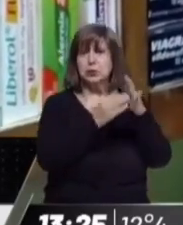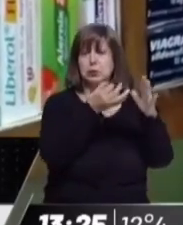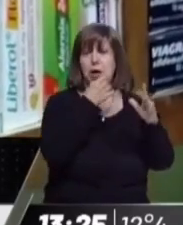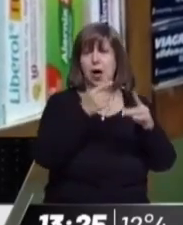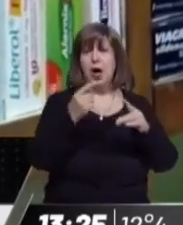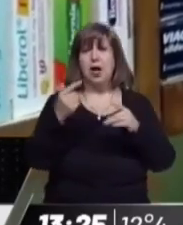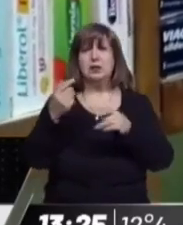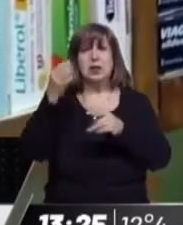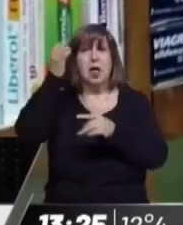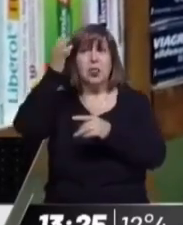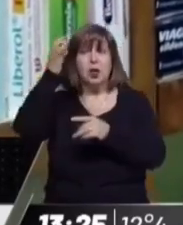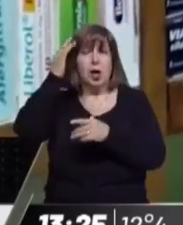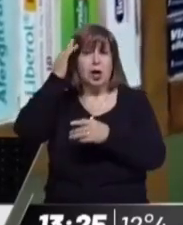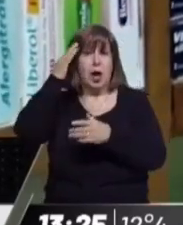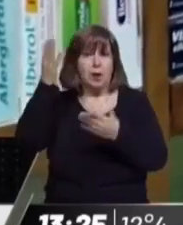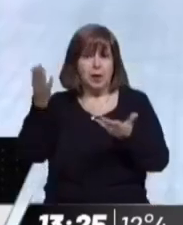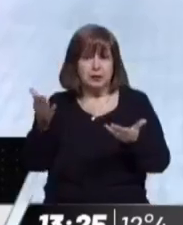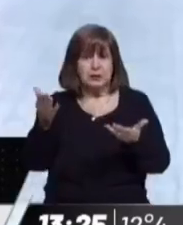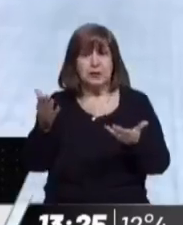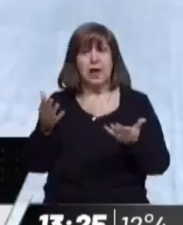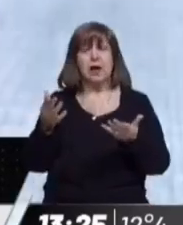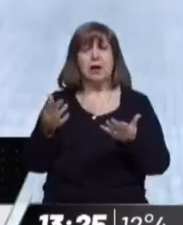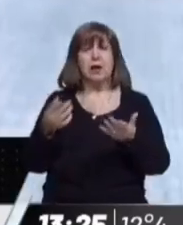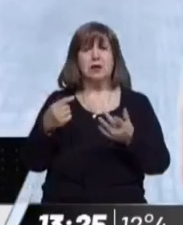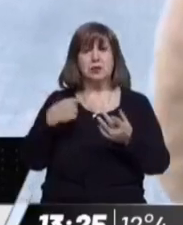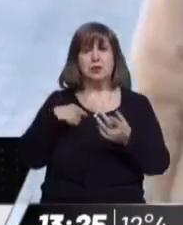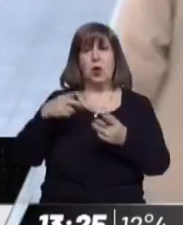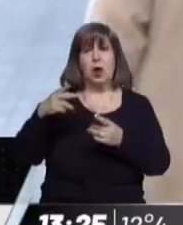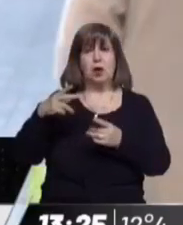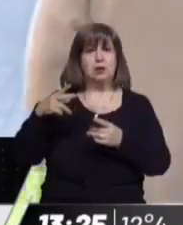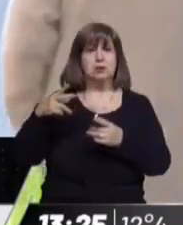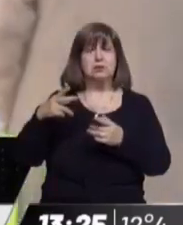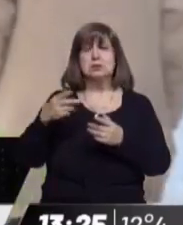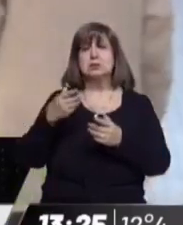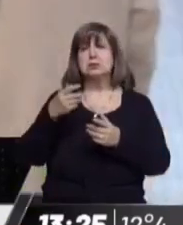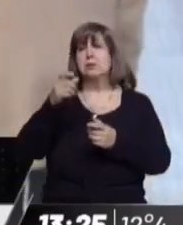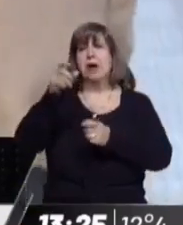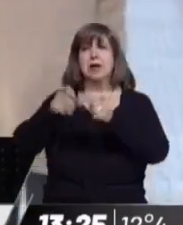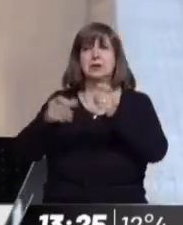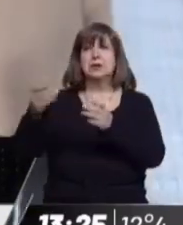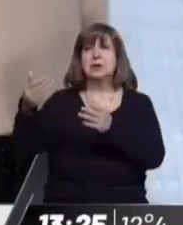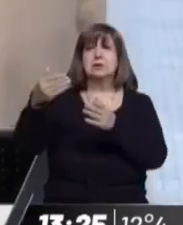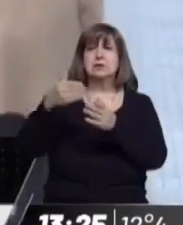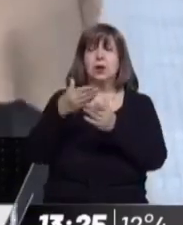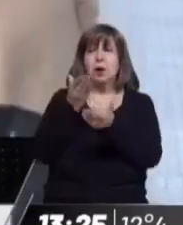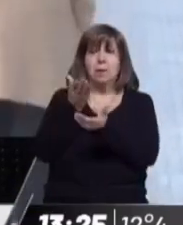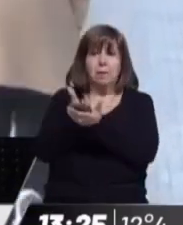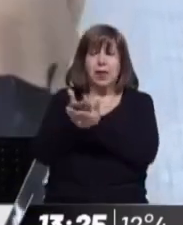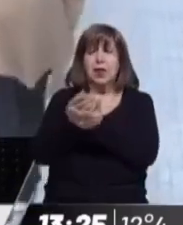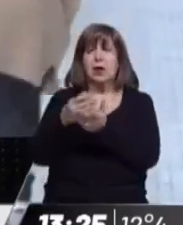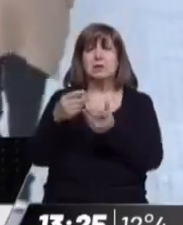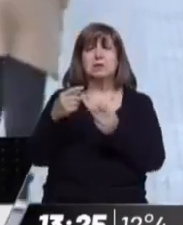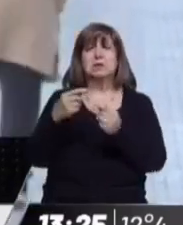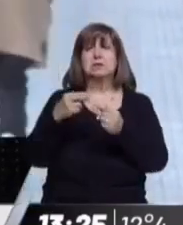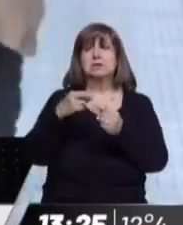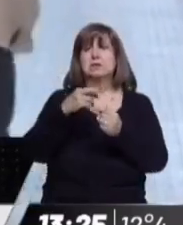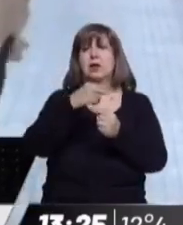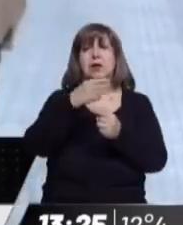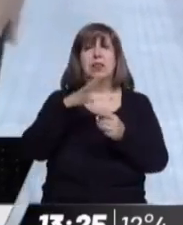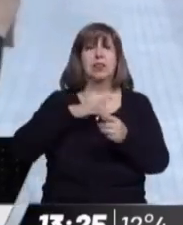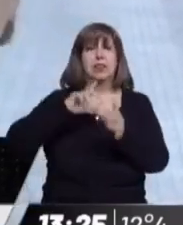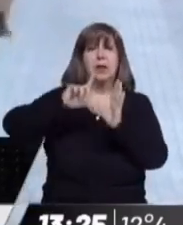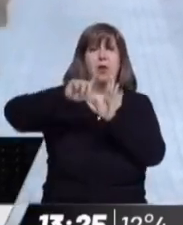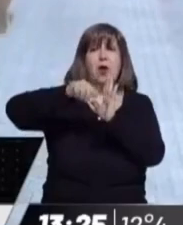los analgésicos tenemos pacientes particulares que pedimos un medicamento y lo traen a la semana a las dos semanas